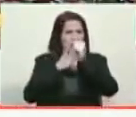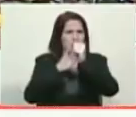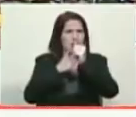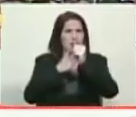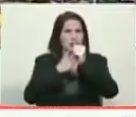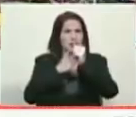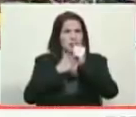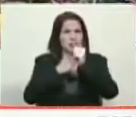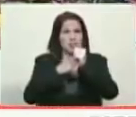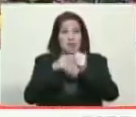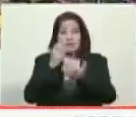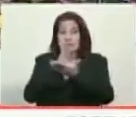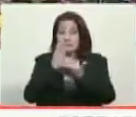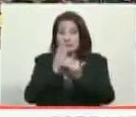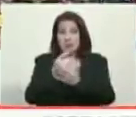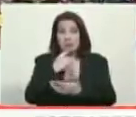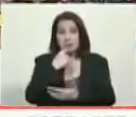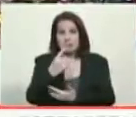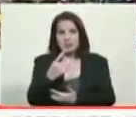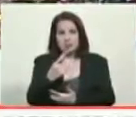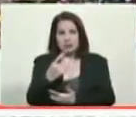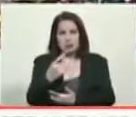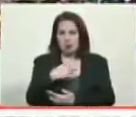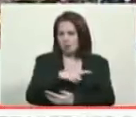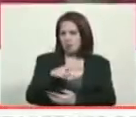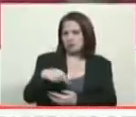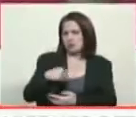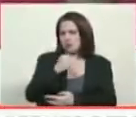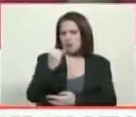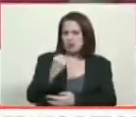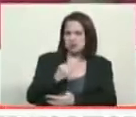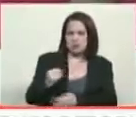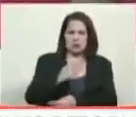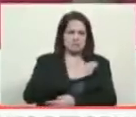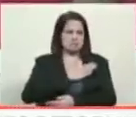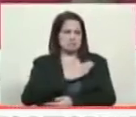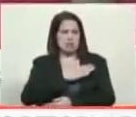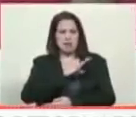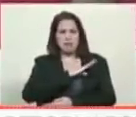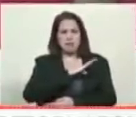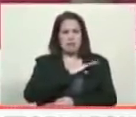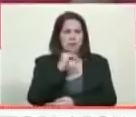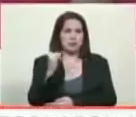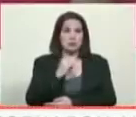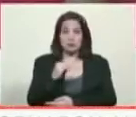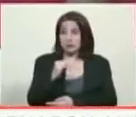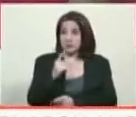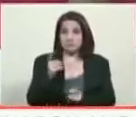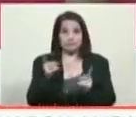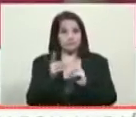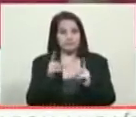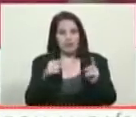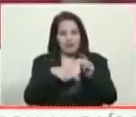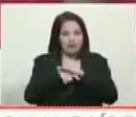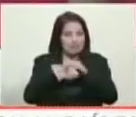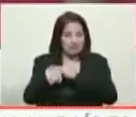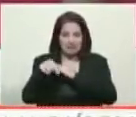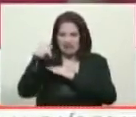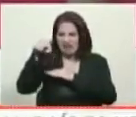Ellos siempre han dicho, no, nosotros por el Zulia, por el Zulia. El que intenta entrar por